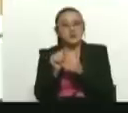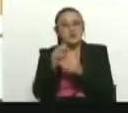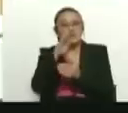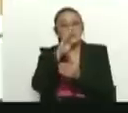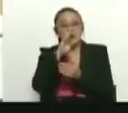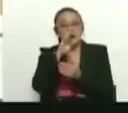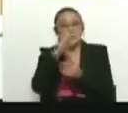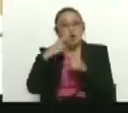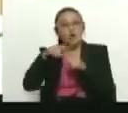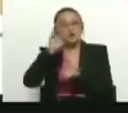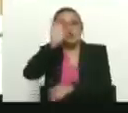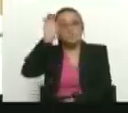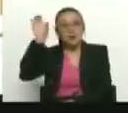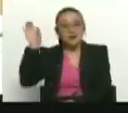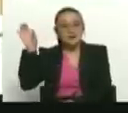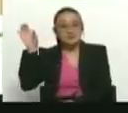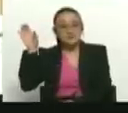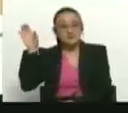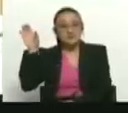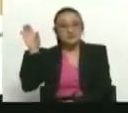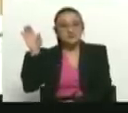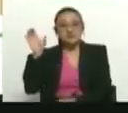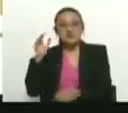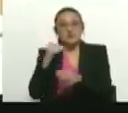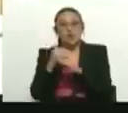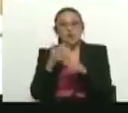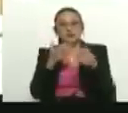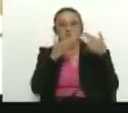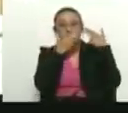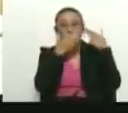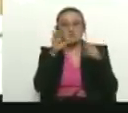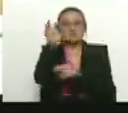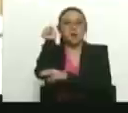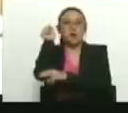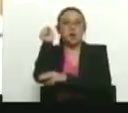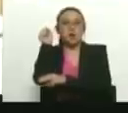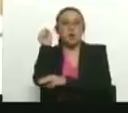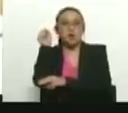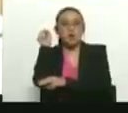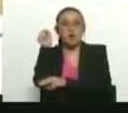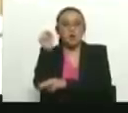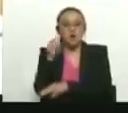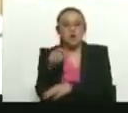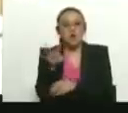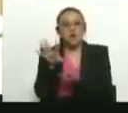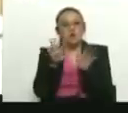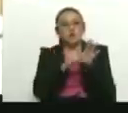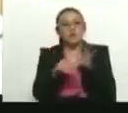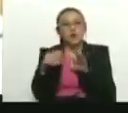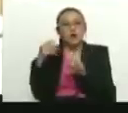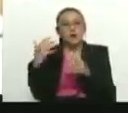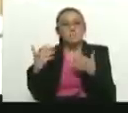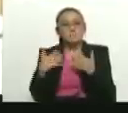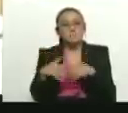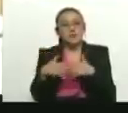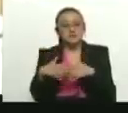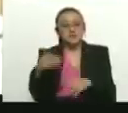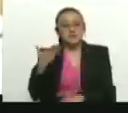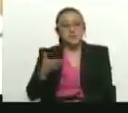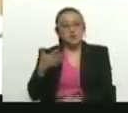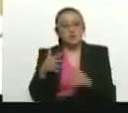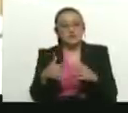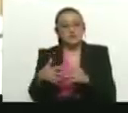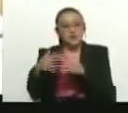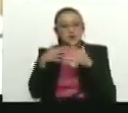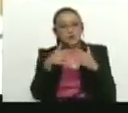bancarias en el exterior, secuestrado. Se nos secuestró y robó una empresa muy importante en los Estados Unidos